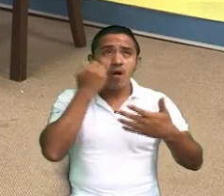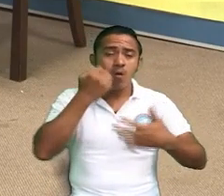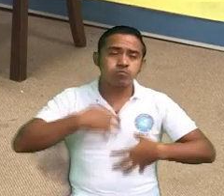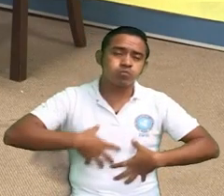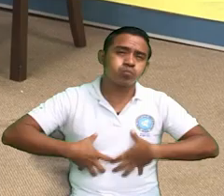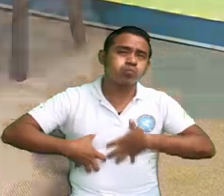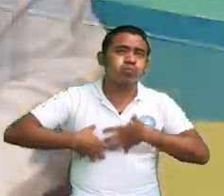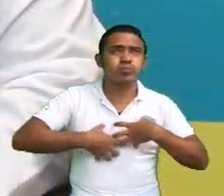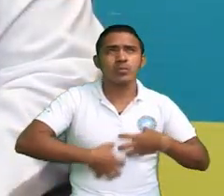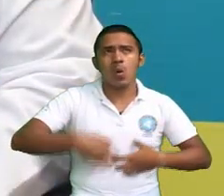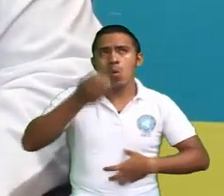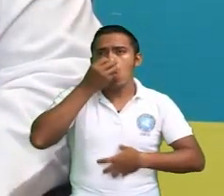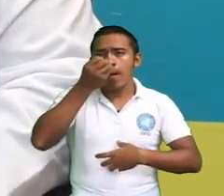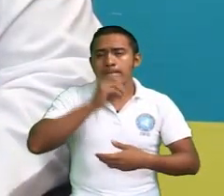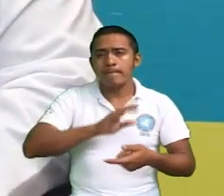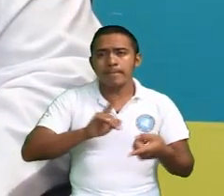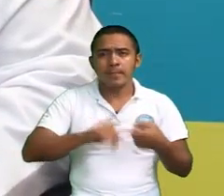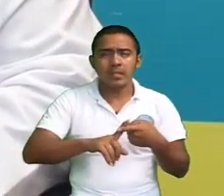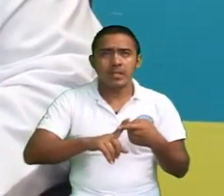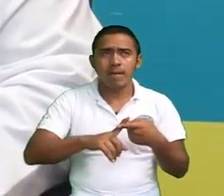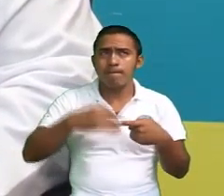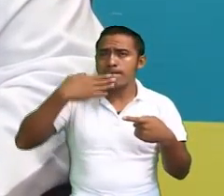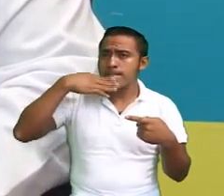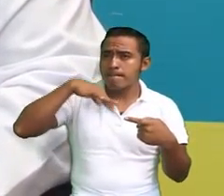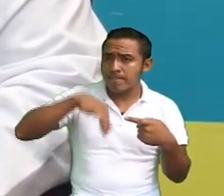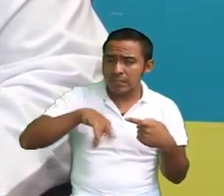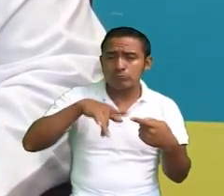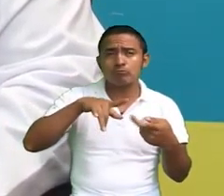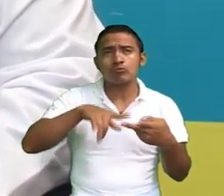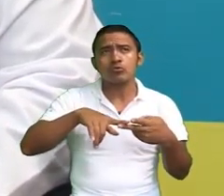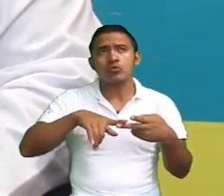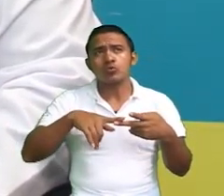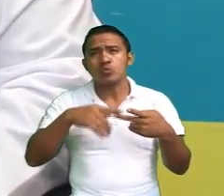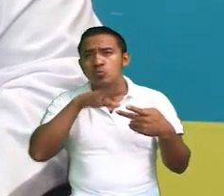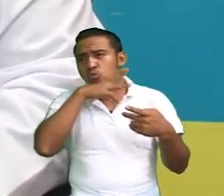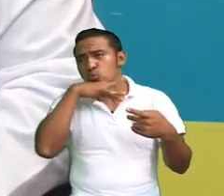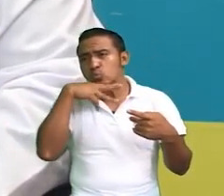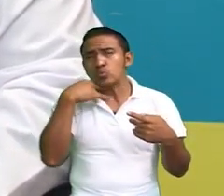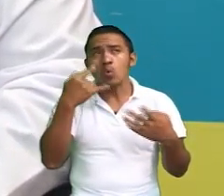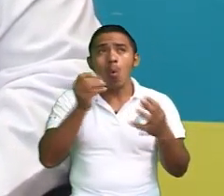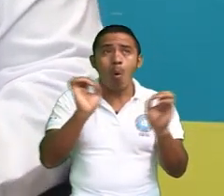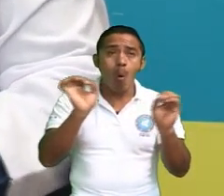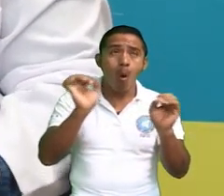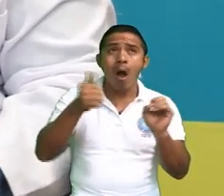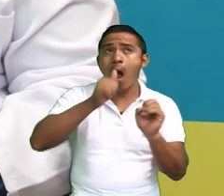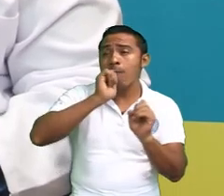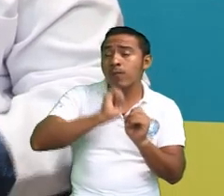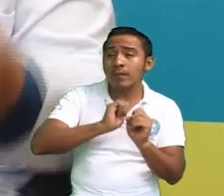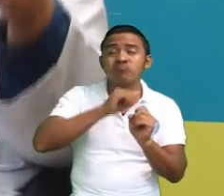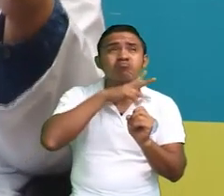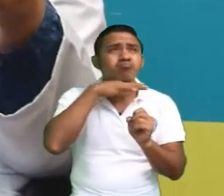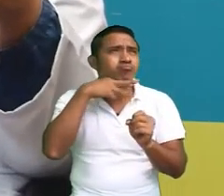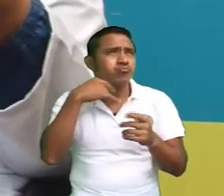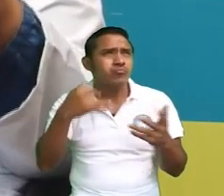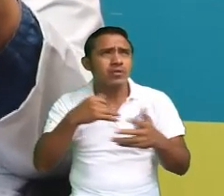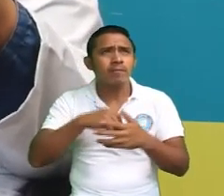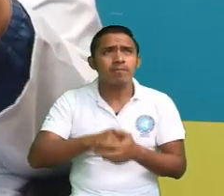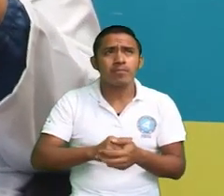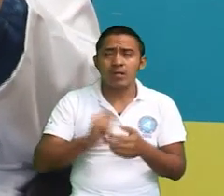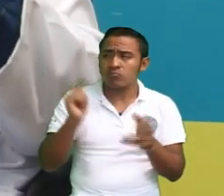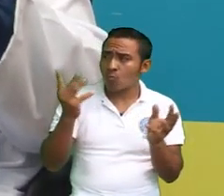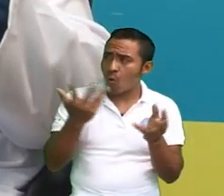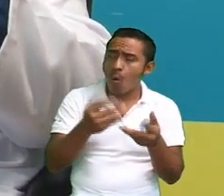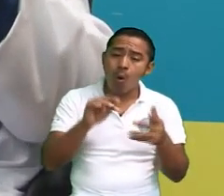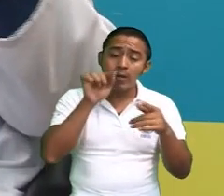por consumo, ya sea de alimentos contaminados o bien aguas contaminadas. Recordemos que estas